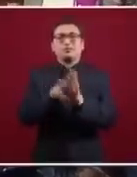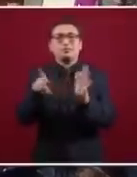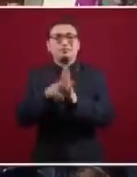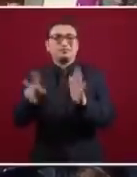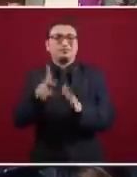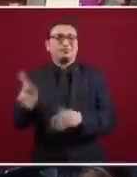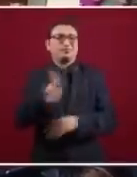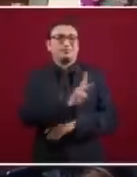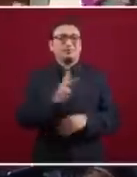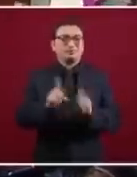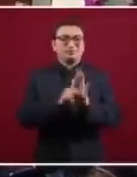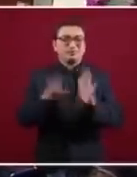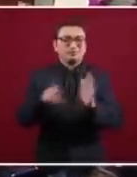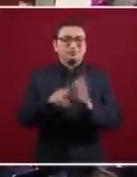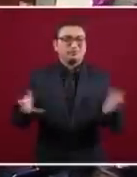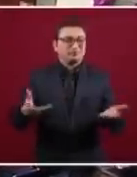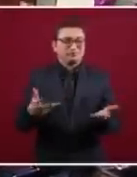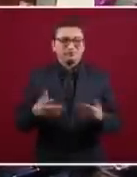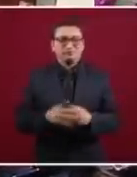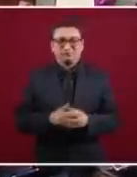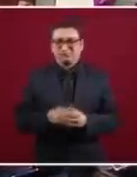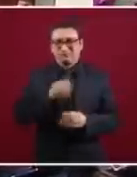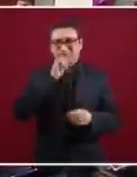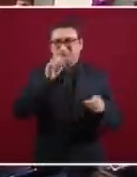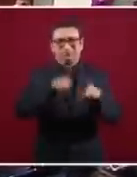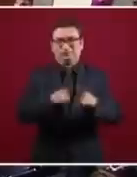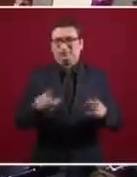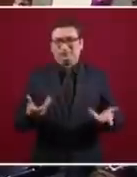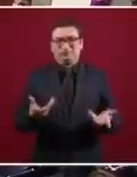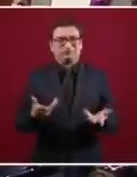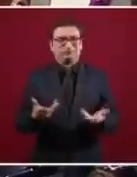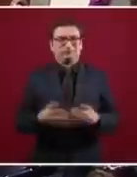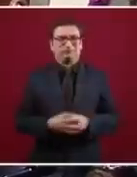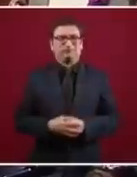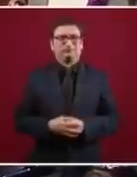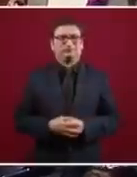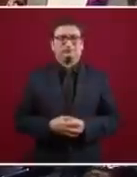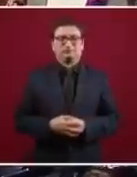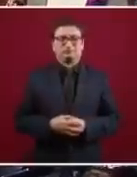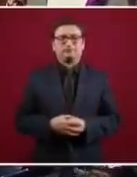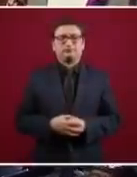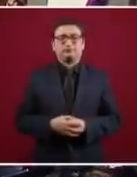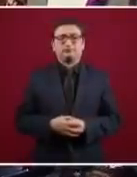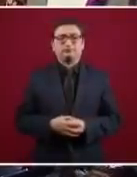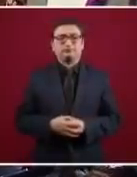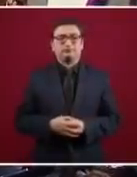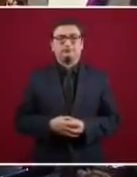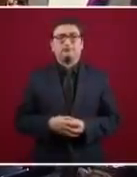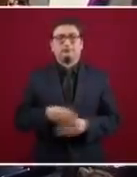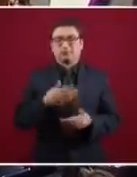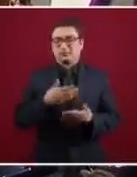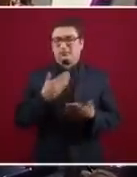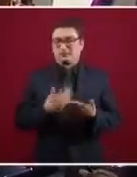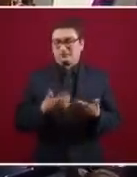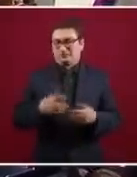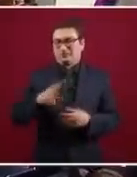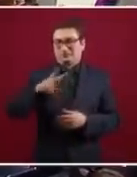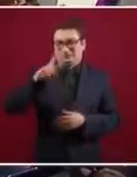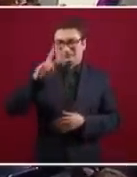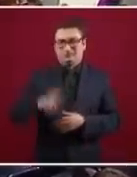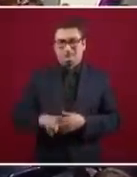medios y lo mismo afortunadamente la verdad